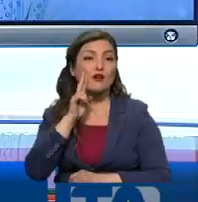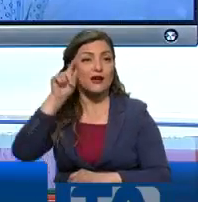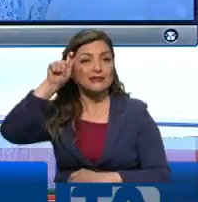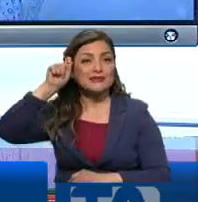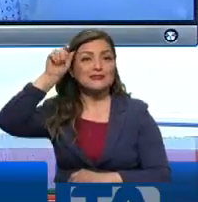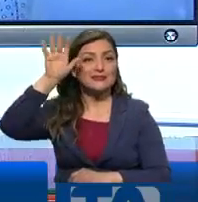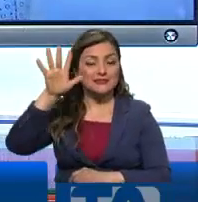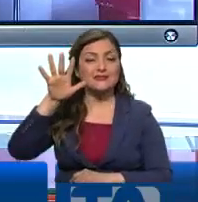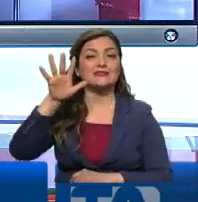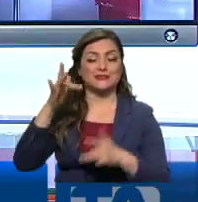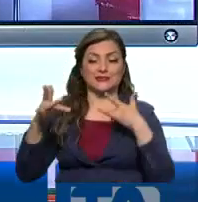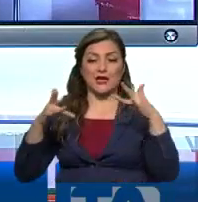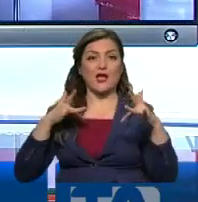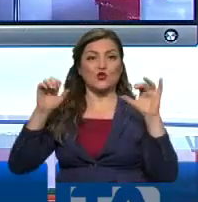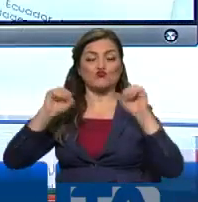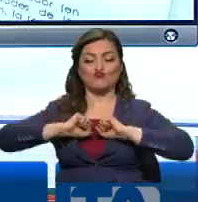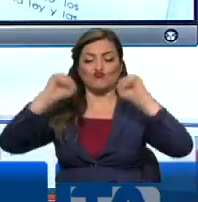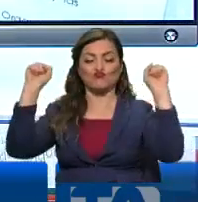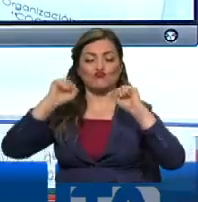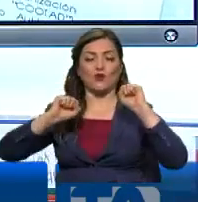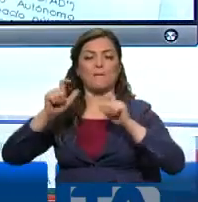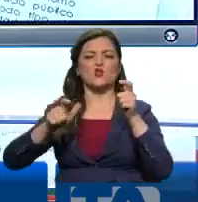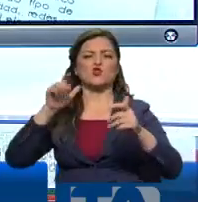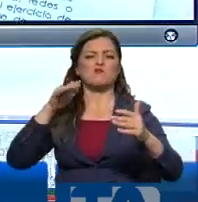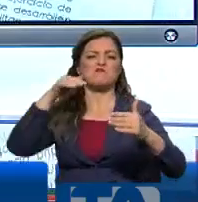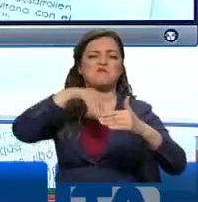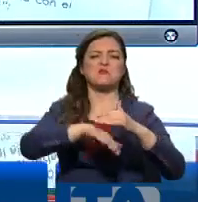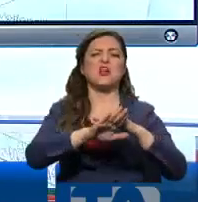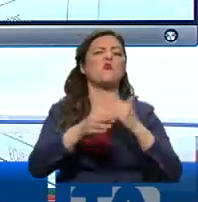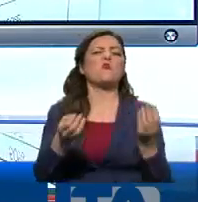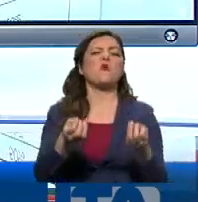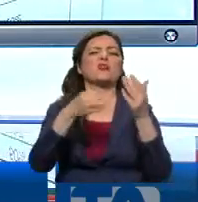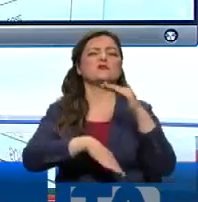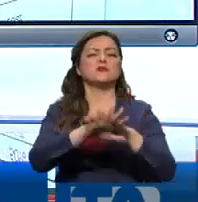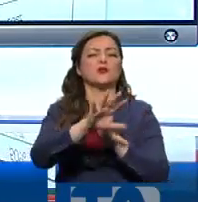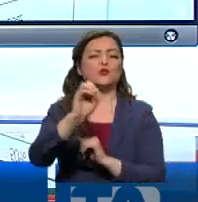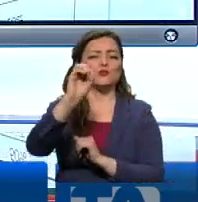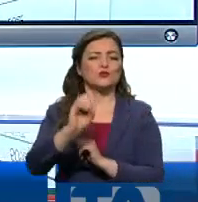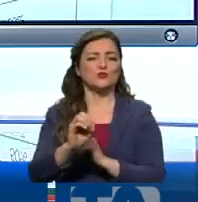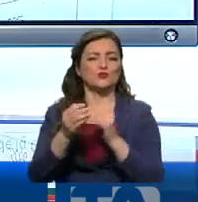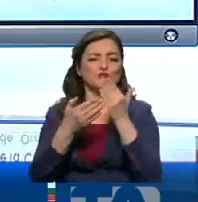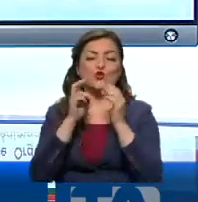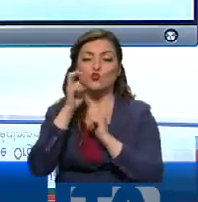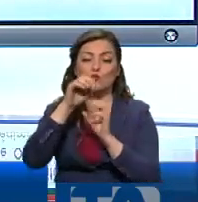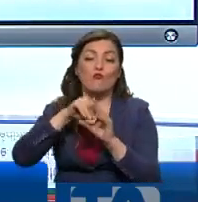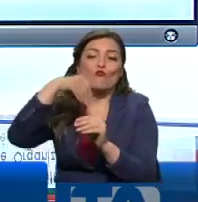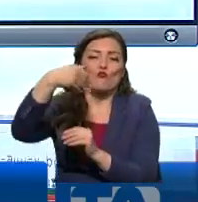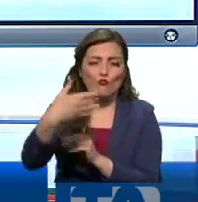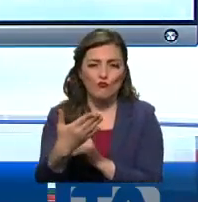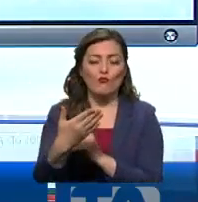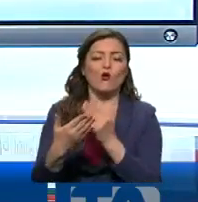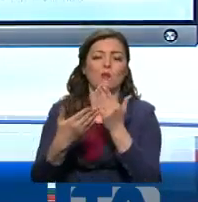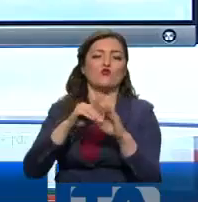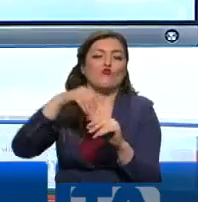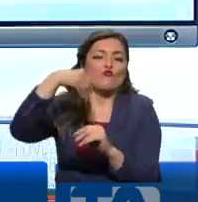cines, teatros y gimnasios deberán operar con un 50% de aforo y solo los eventos turísticos y de recepciones en